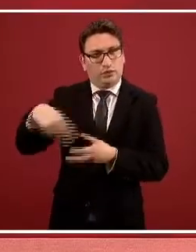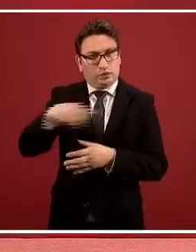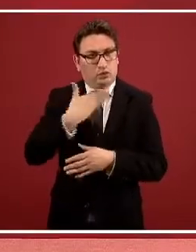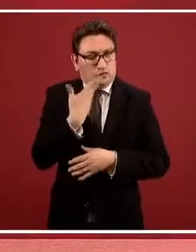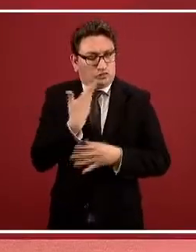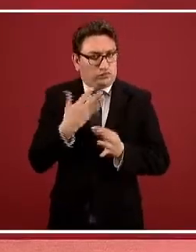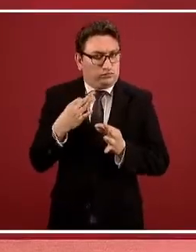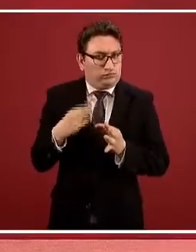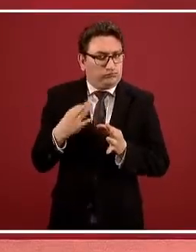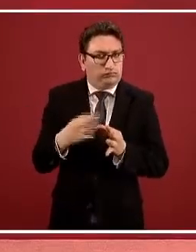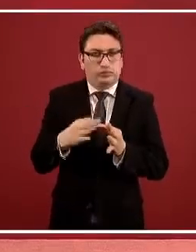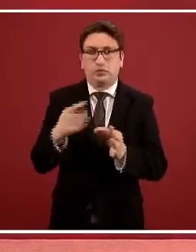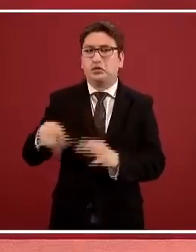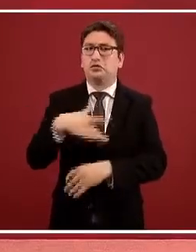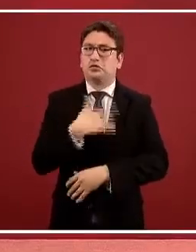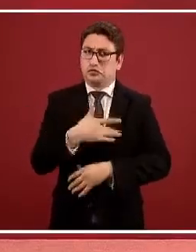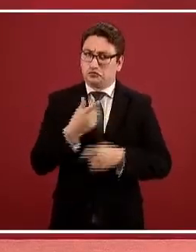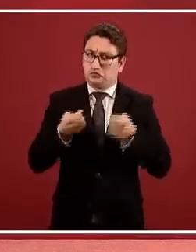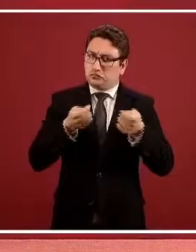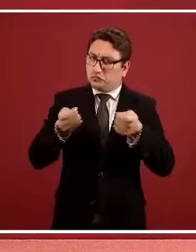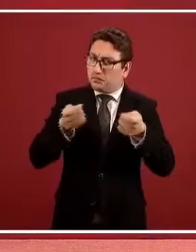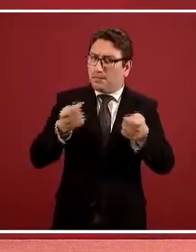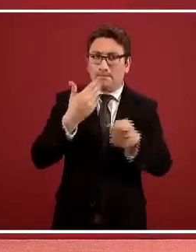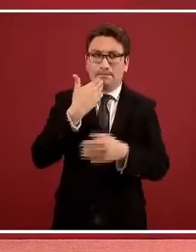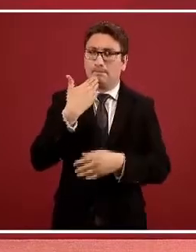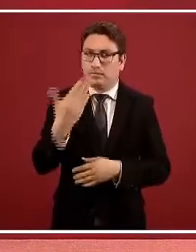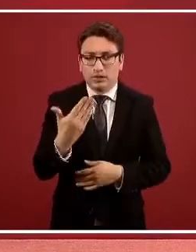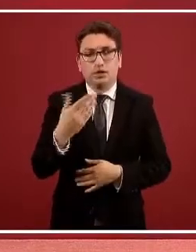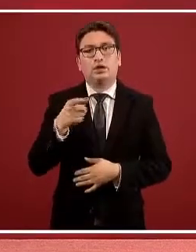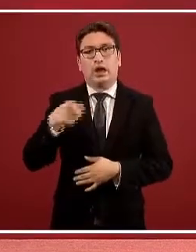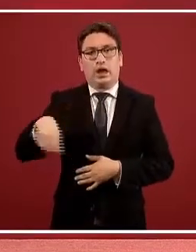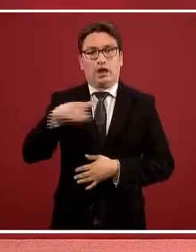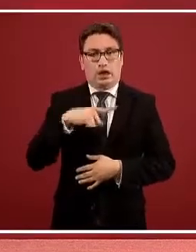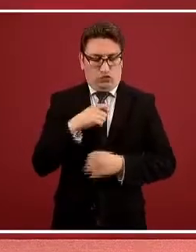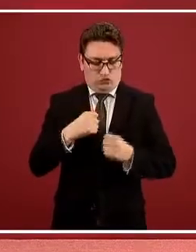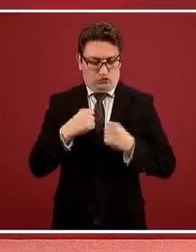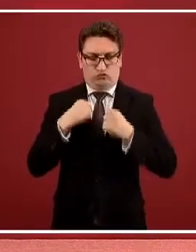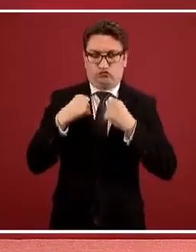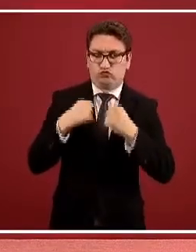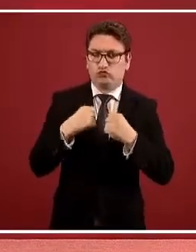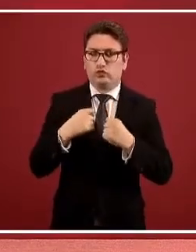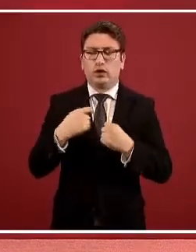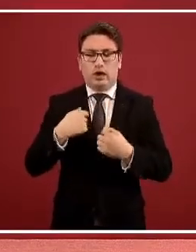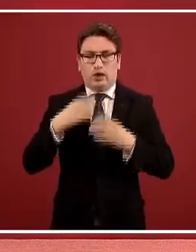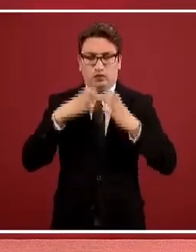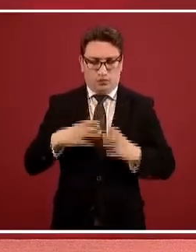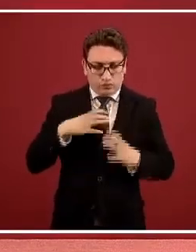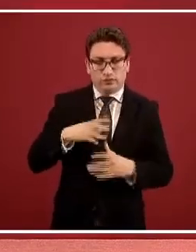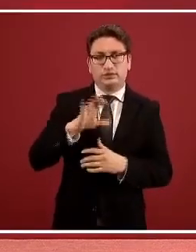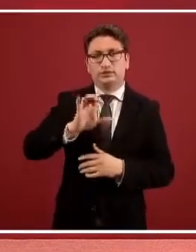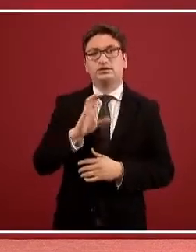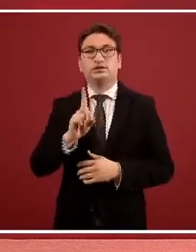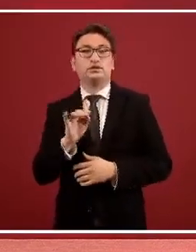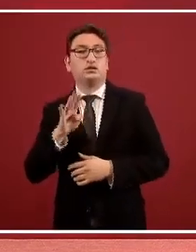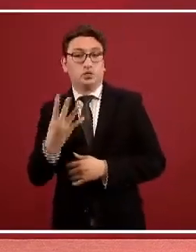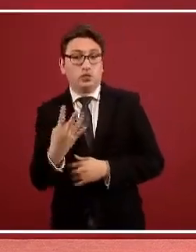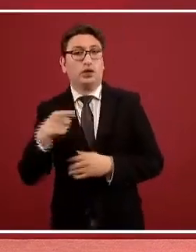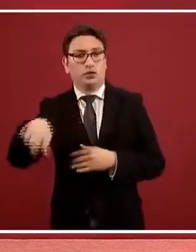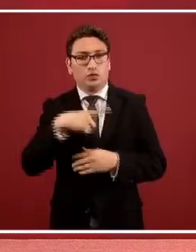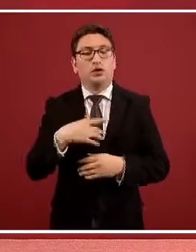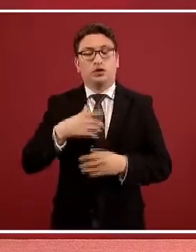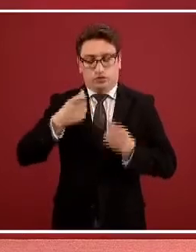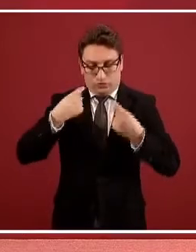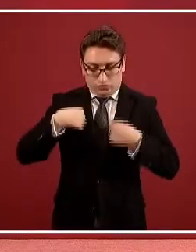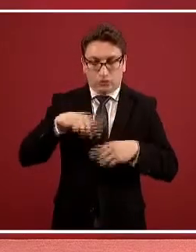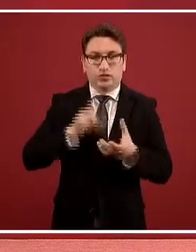están perfectamente bien controladas, y eso significa que su carga viral está indetectable, sus CD4, sus células de